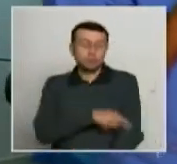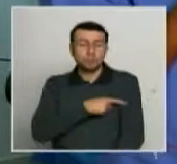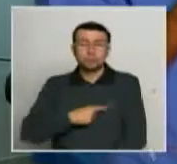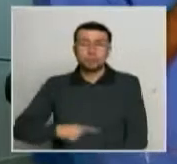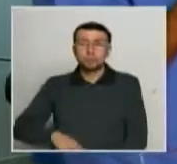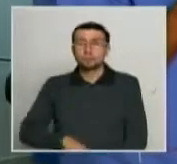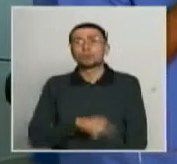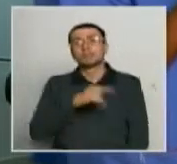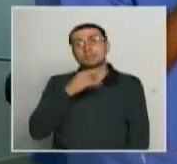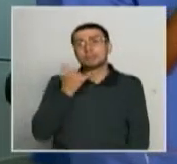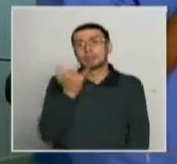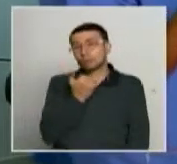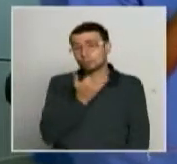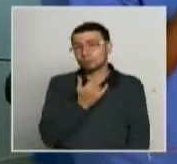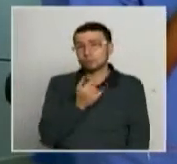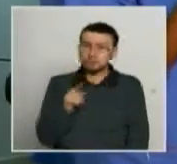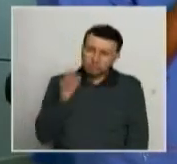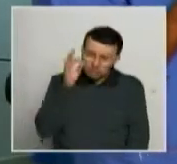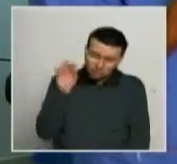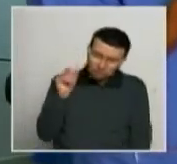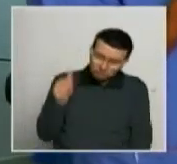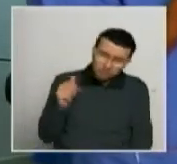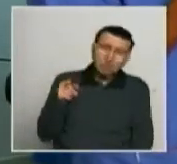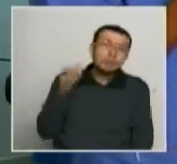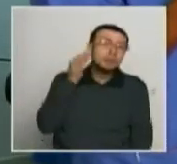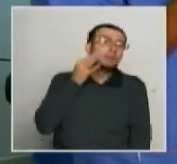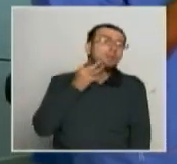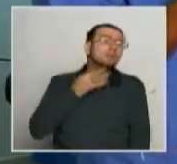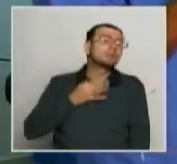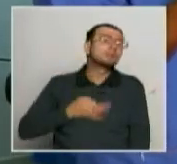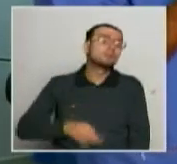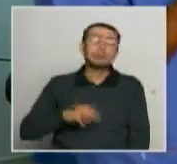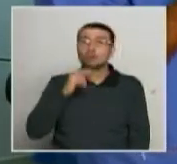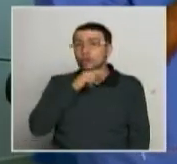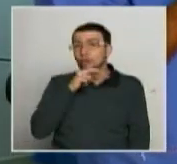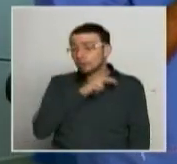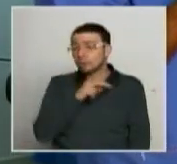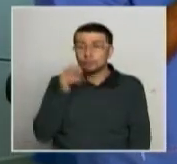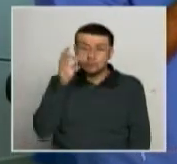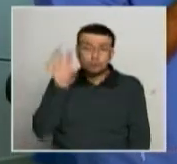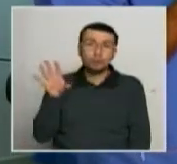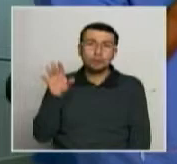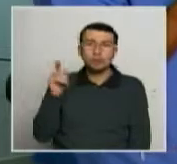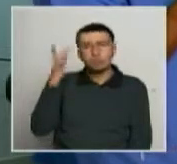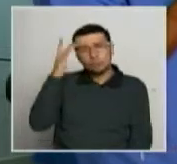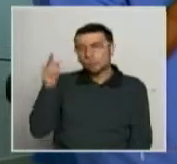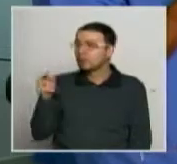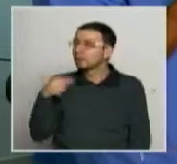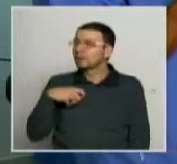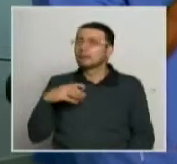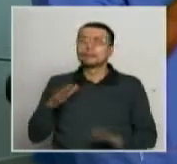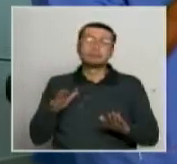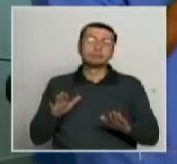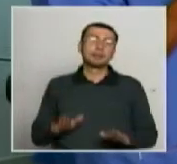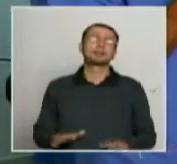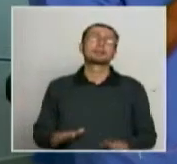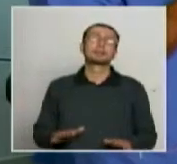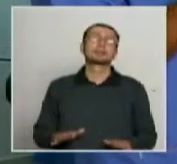Posiblemente en el caso ya puede ser tener algo arterial, porque es más que todo cuando la paciente está quietica, está en